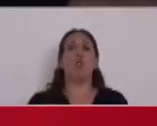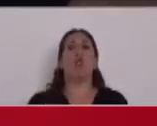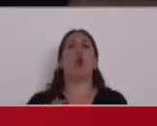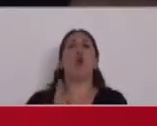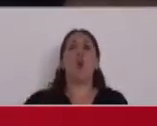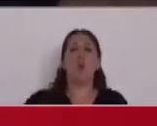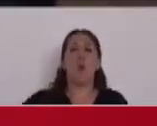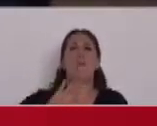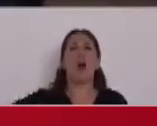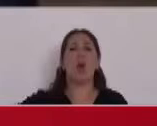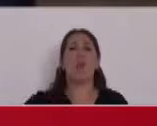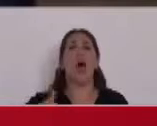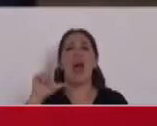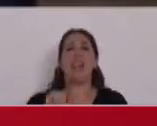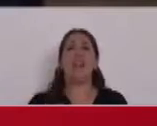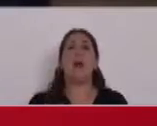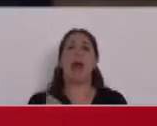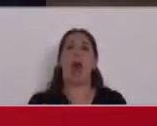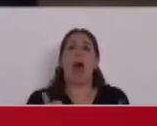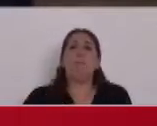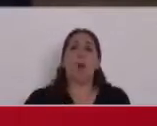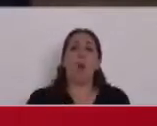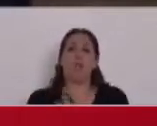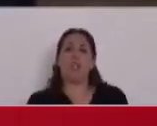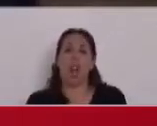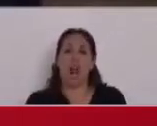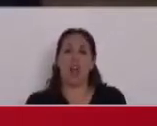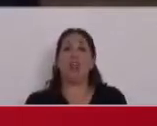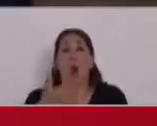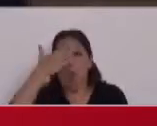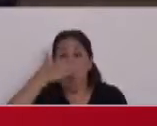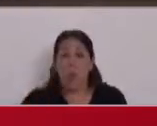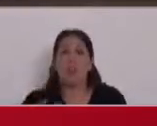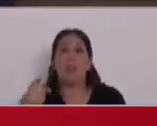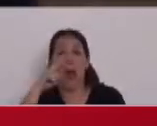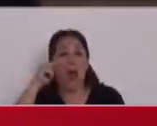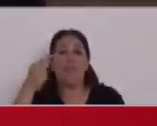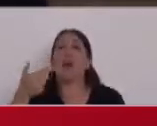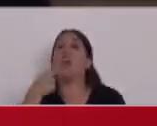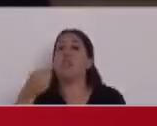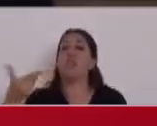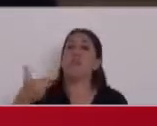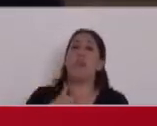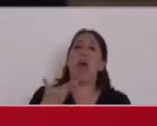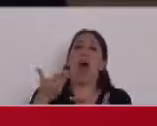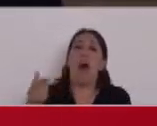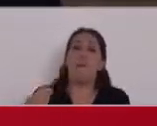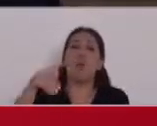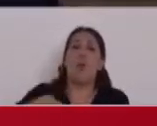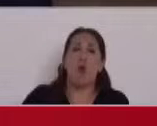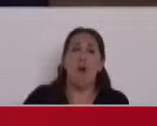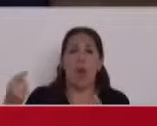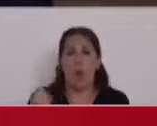viviendo, subir la tasa de interés, que es otro de los pedidos que tiene el Fondo Monetario también, es otro elemento que agregaría a